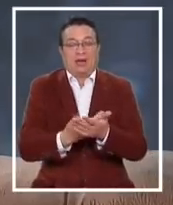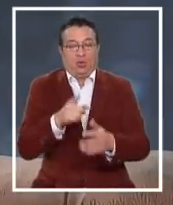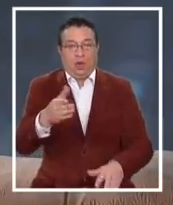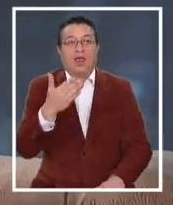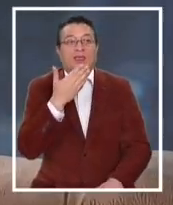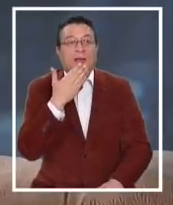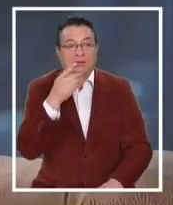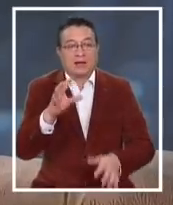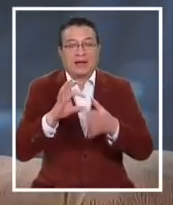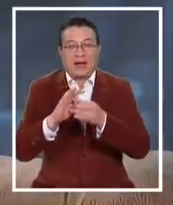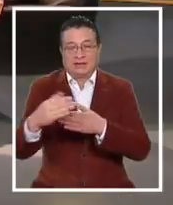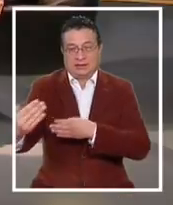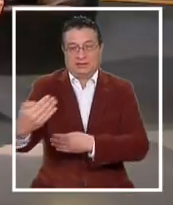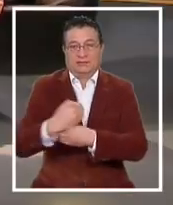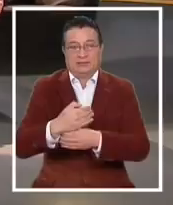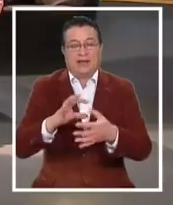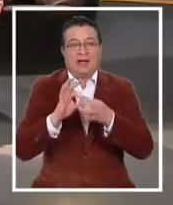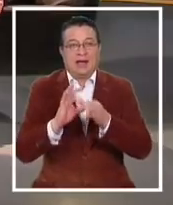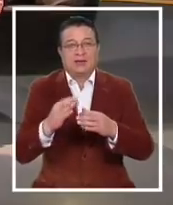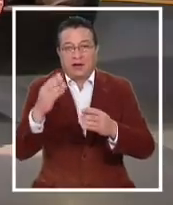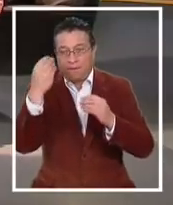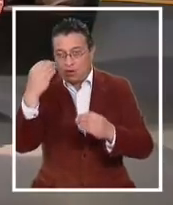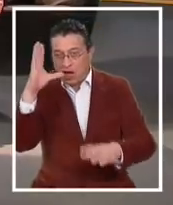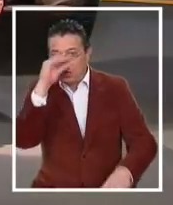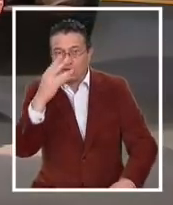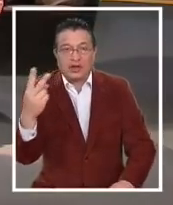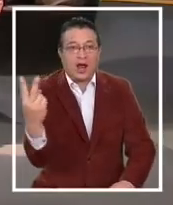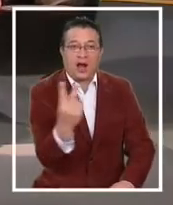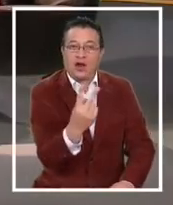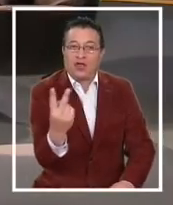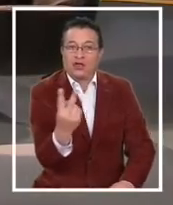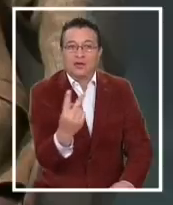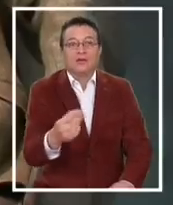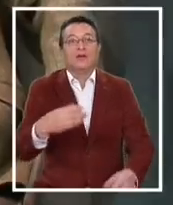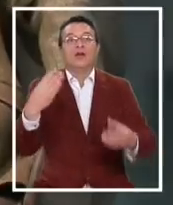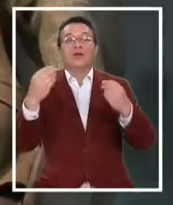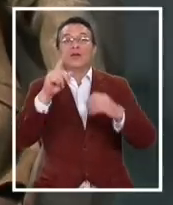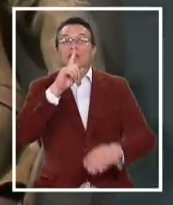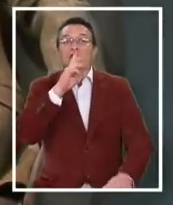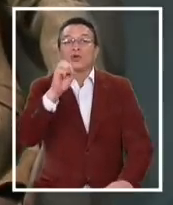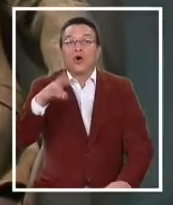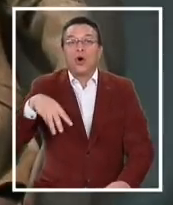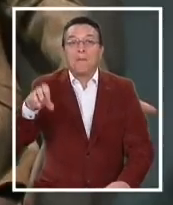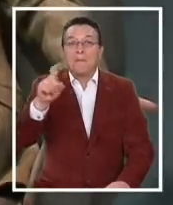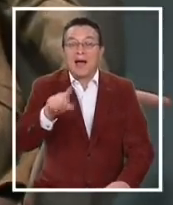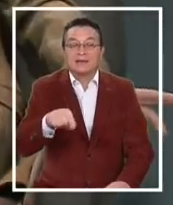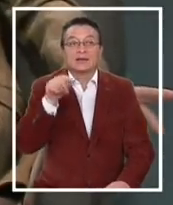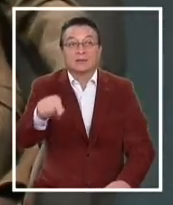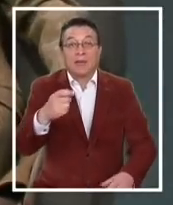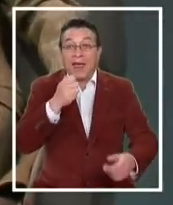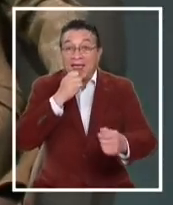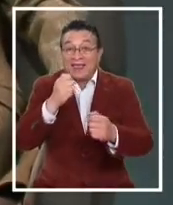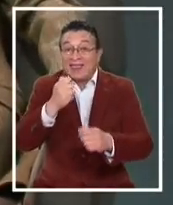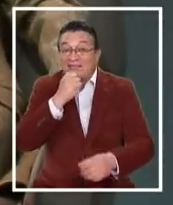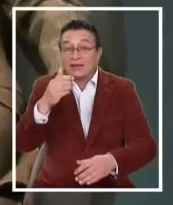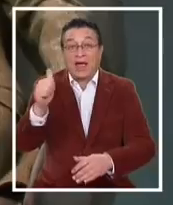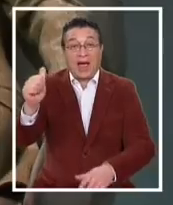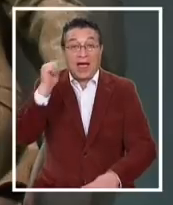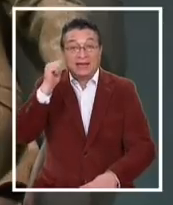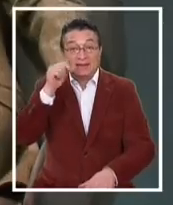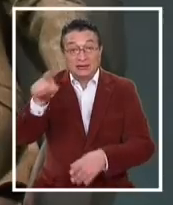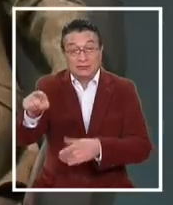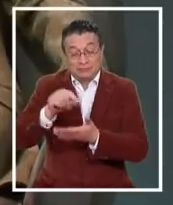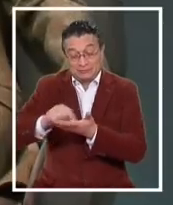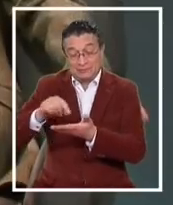por estar con nosotros. Gracias, gracias. Buenas noches a los dos. Tomás, en la entrevista que diste ayer, me parece el diario La